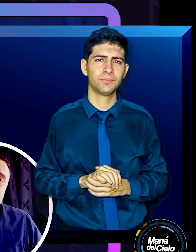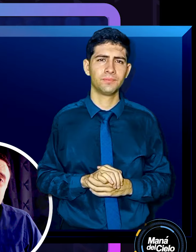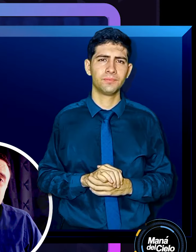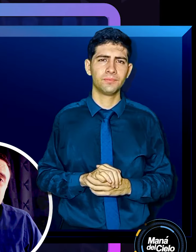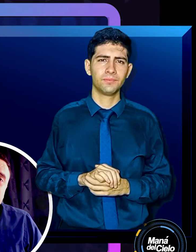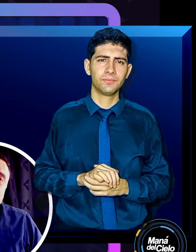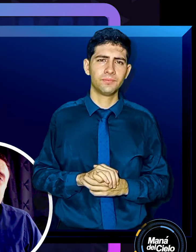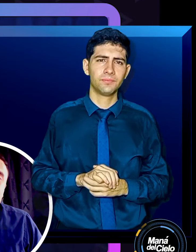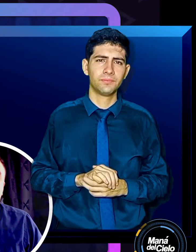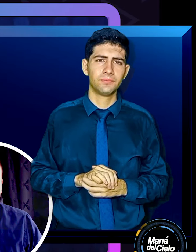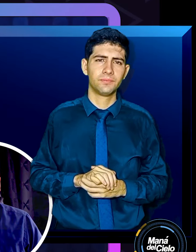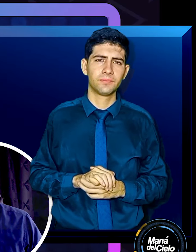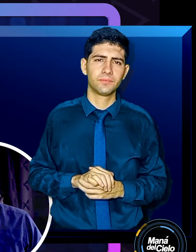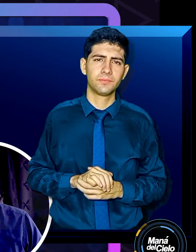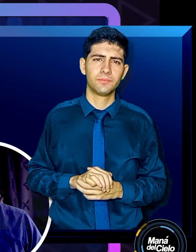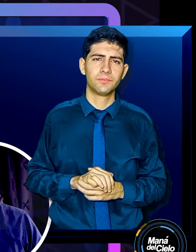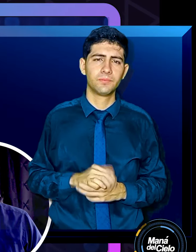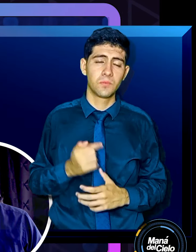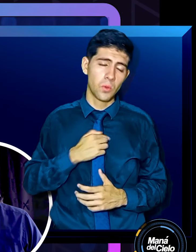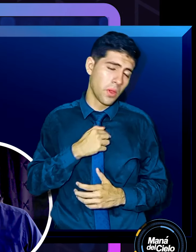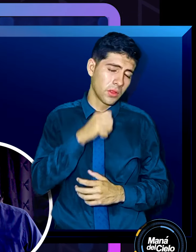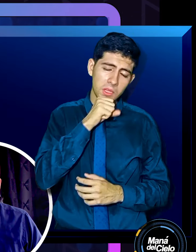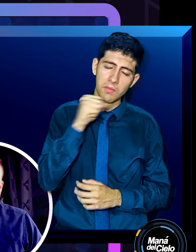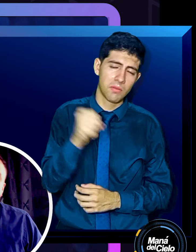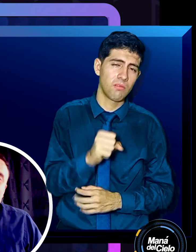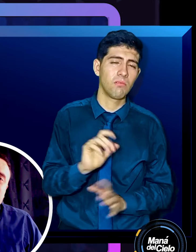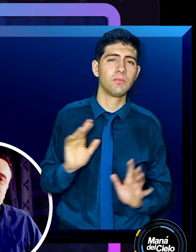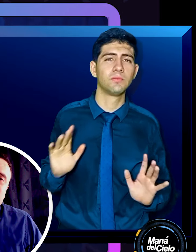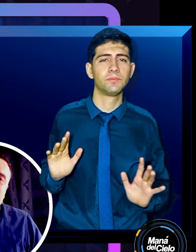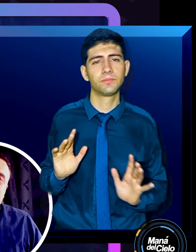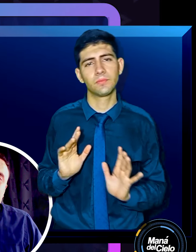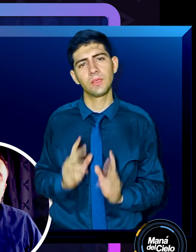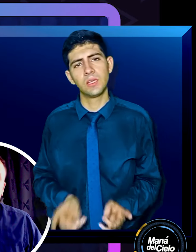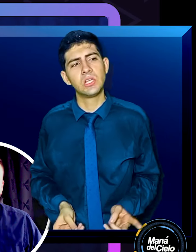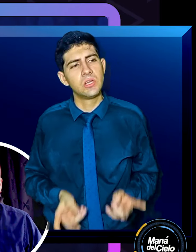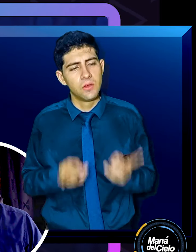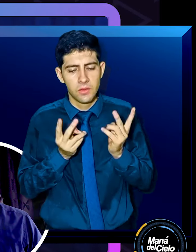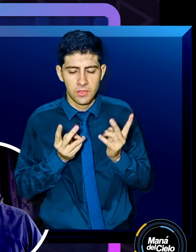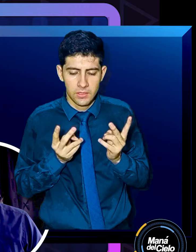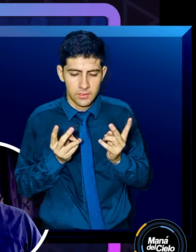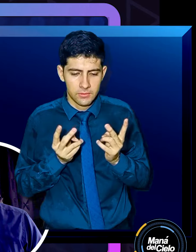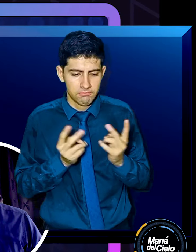Ya estoy mayorcito y en la vida me han ofrecido muchas cosas,